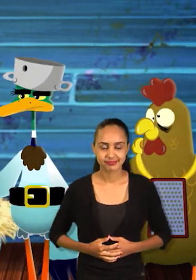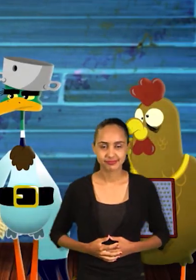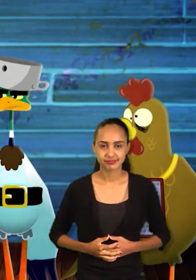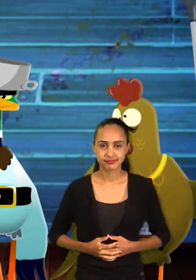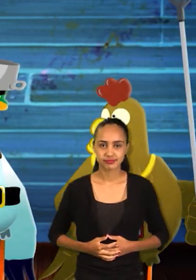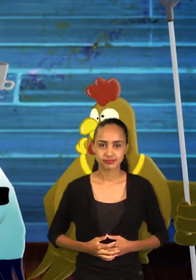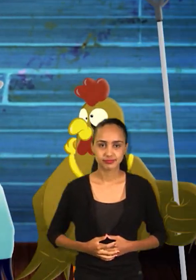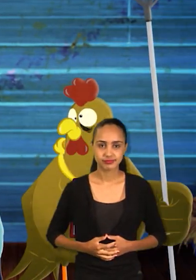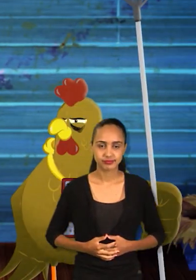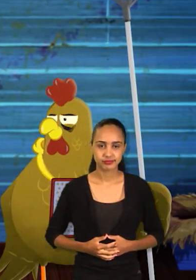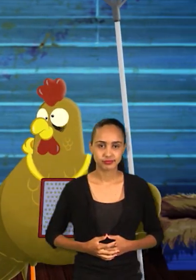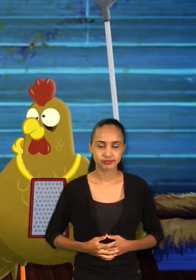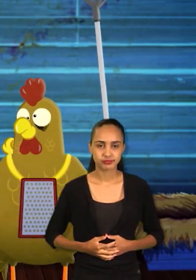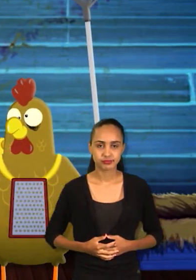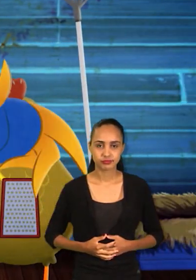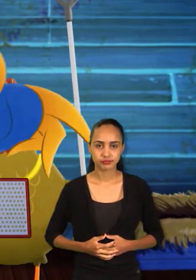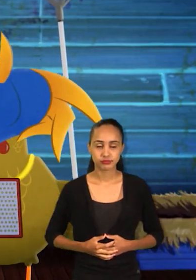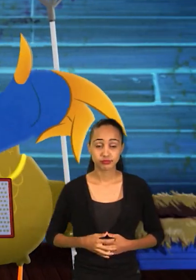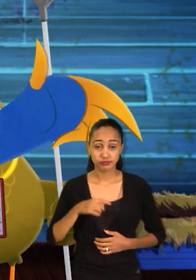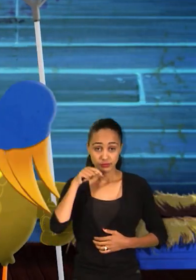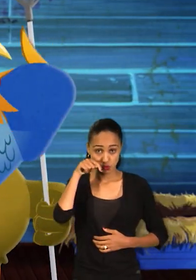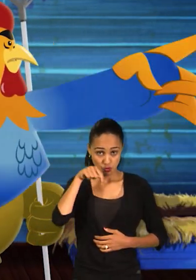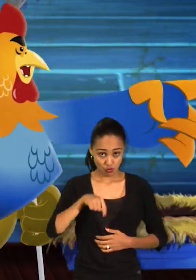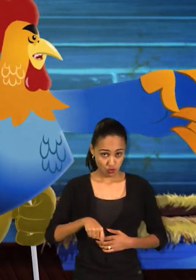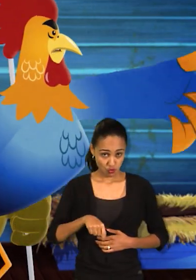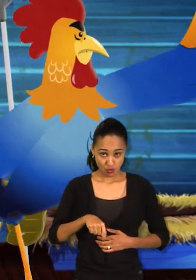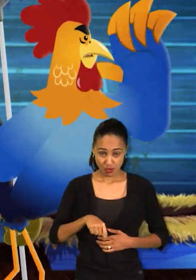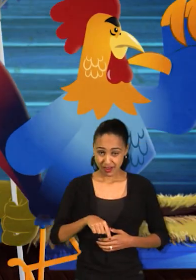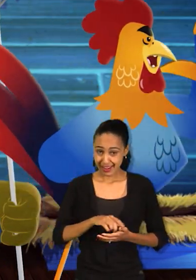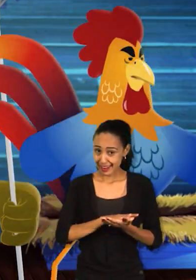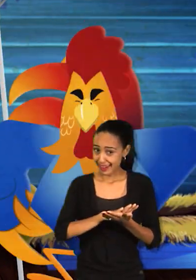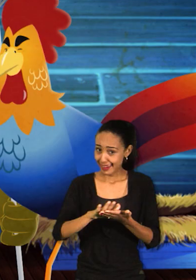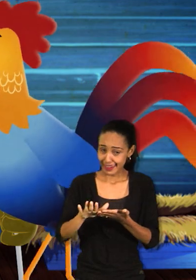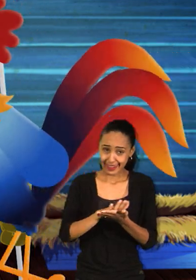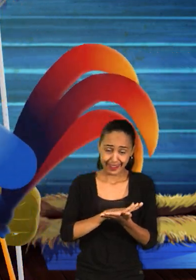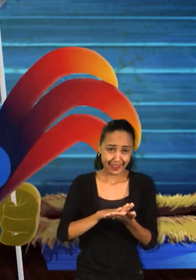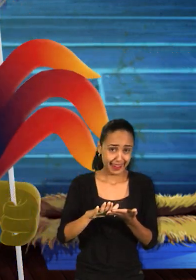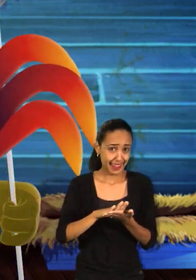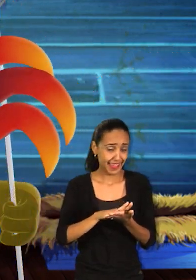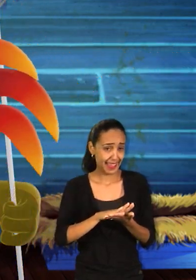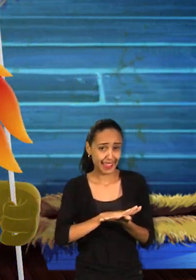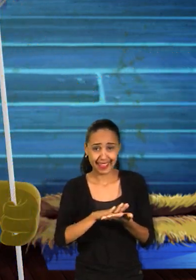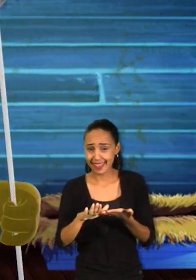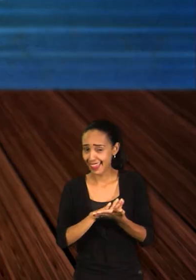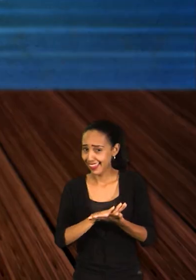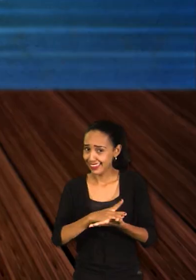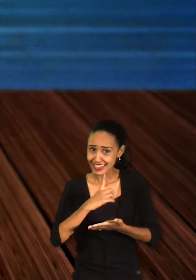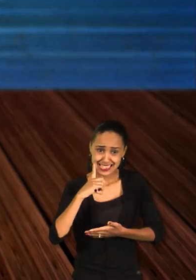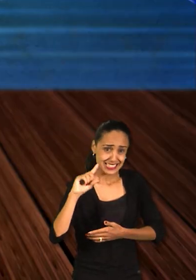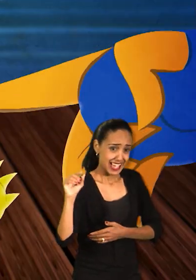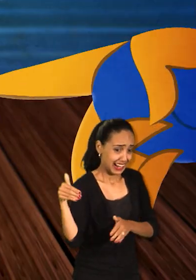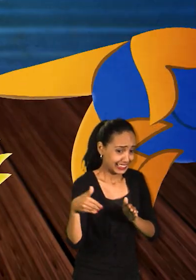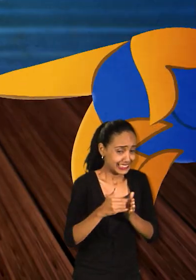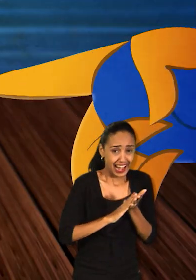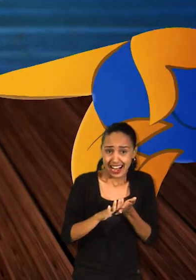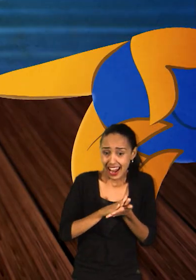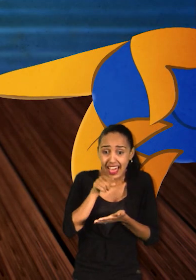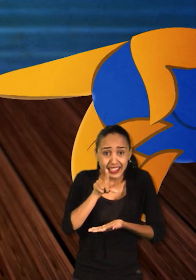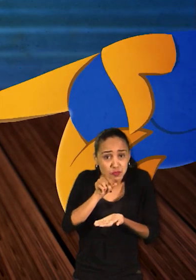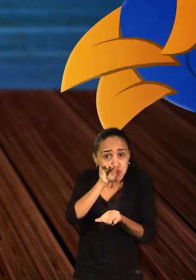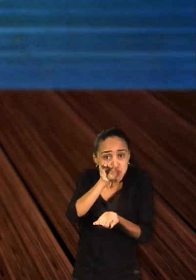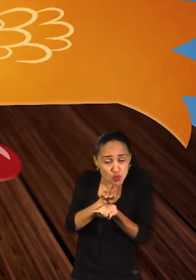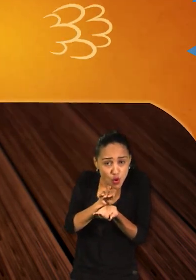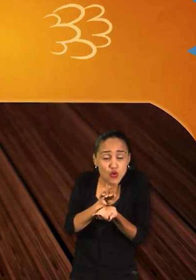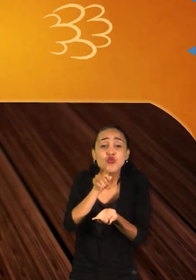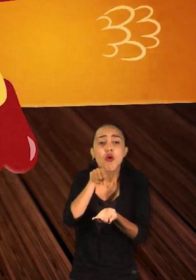A partir de hoy, de aquí no sale ni entra una pluma hasta que este pollo